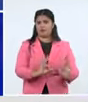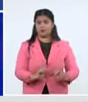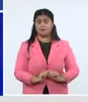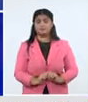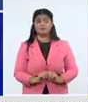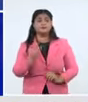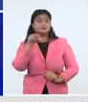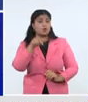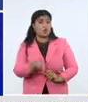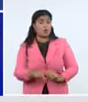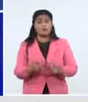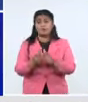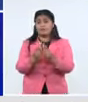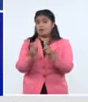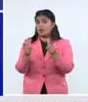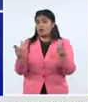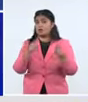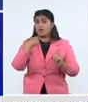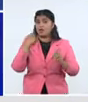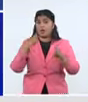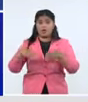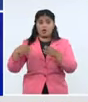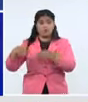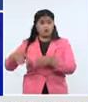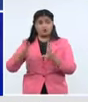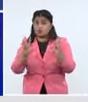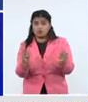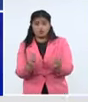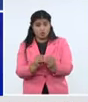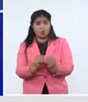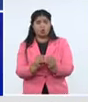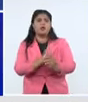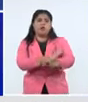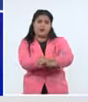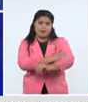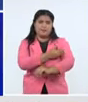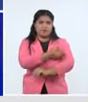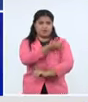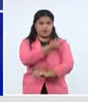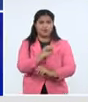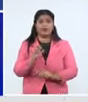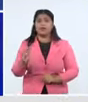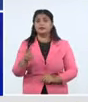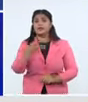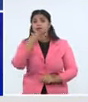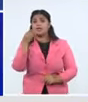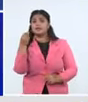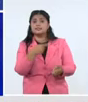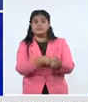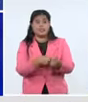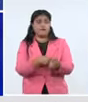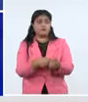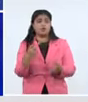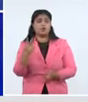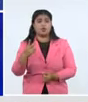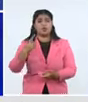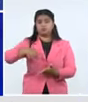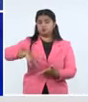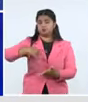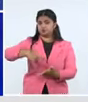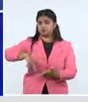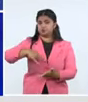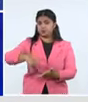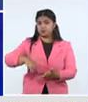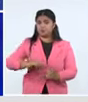100% de los fallecidos con hipertensión arterial, 3 con diabetes mellitus, 2 con obesidad,